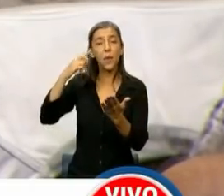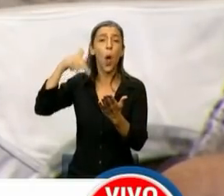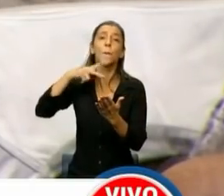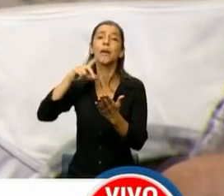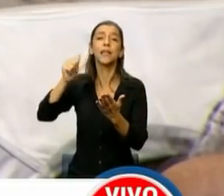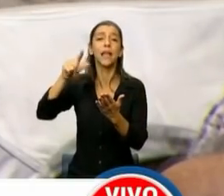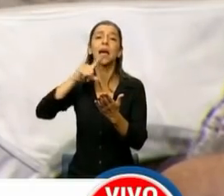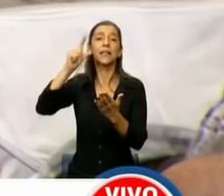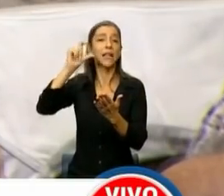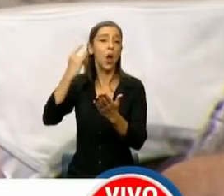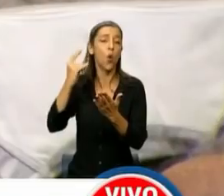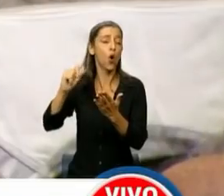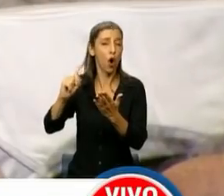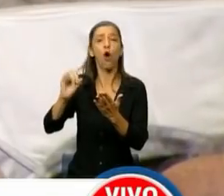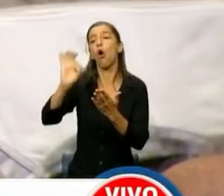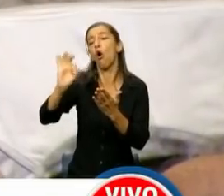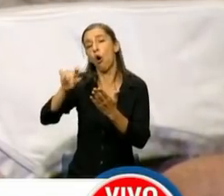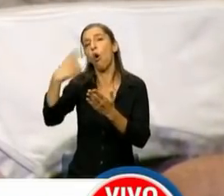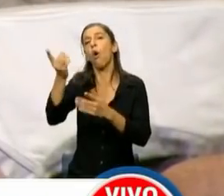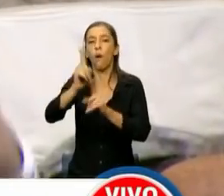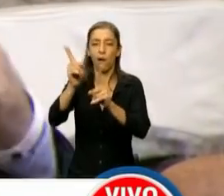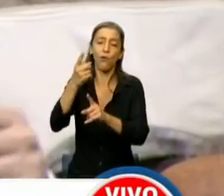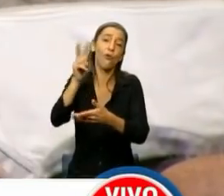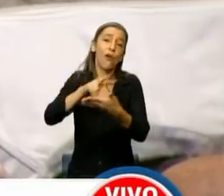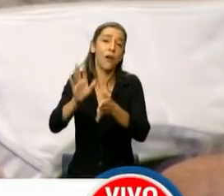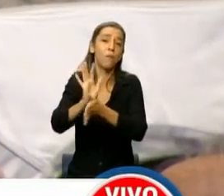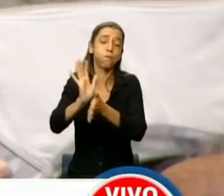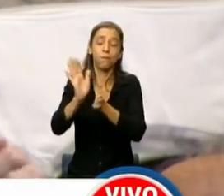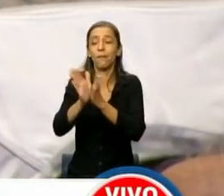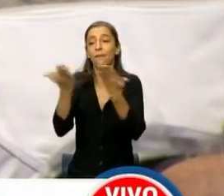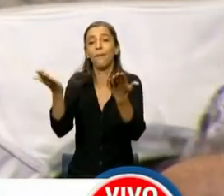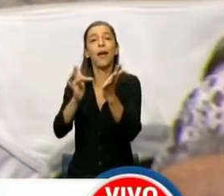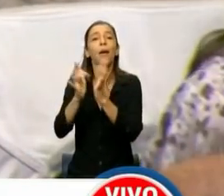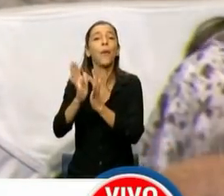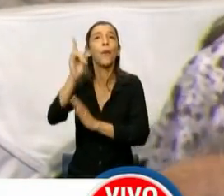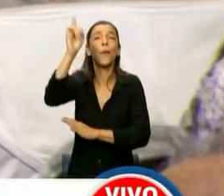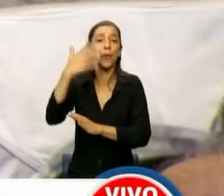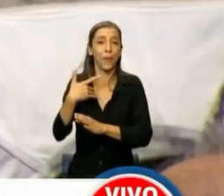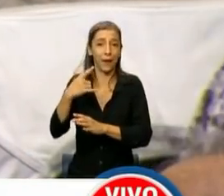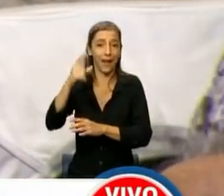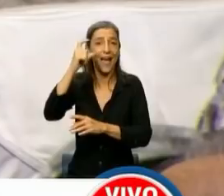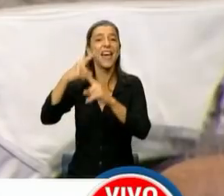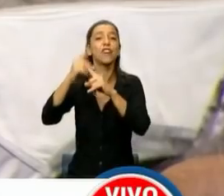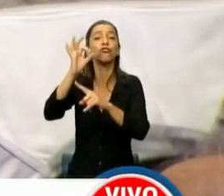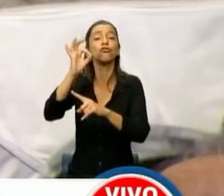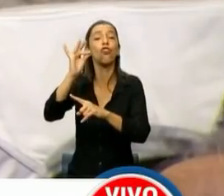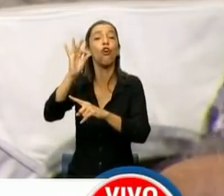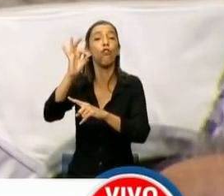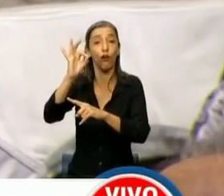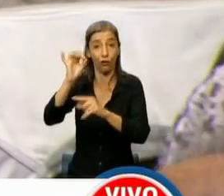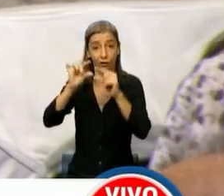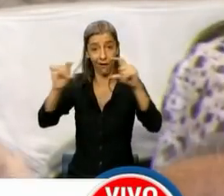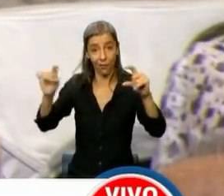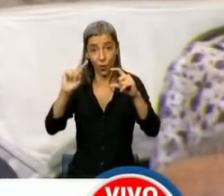Shemot, ¿sí?, o para quienes lo leen desde la Biblia, Éxodo, en el capítulo 1,